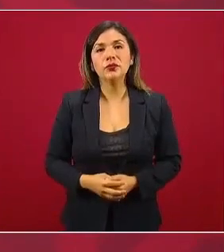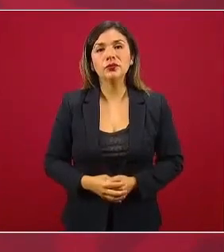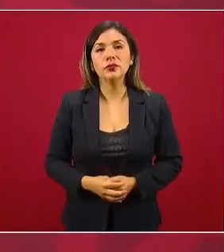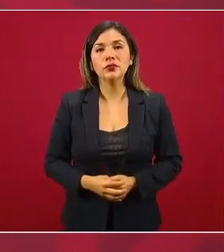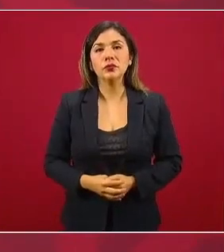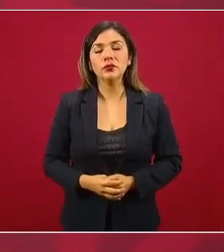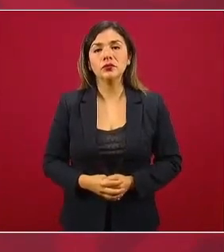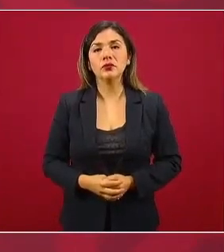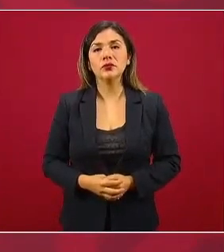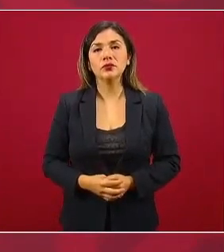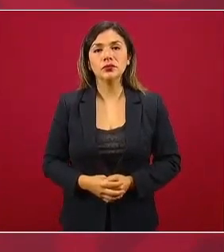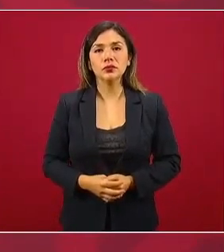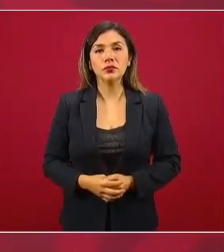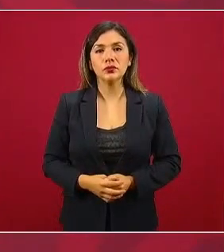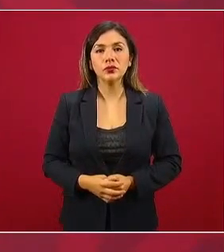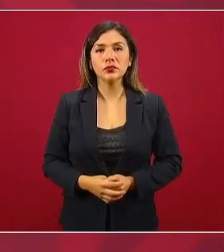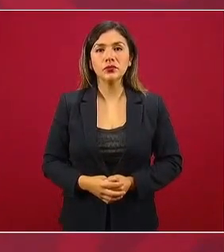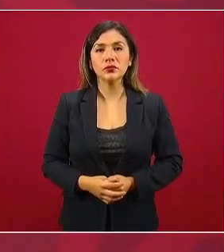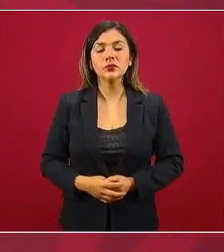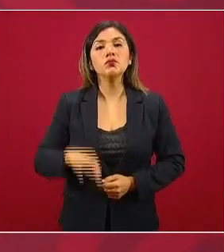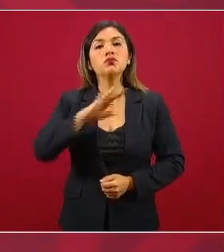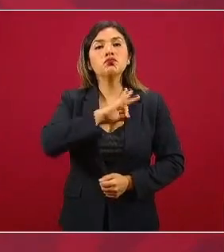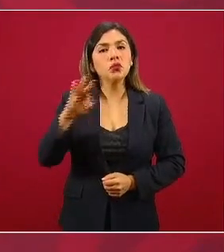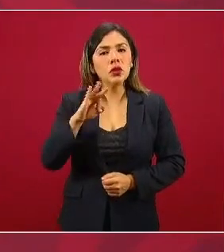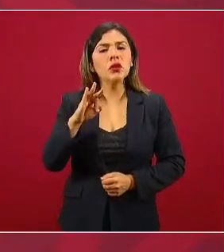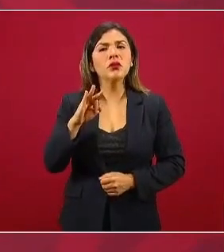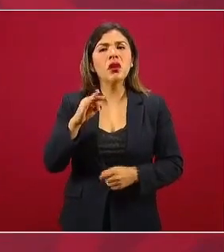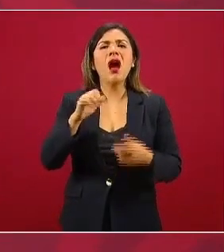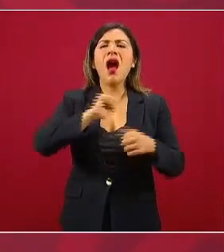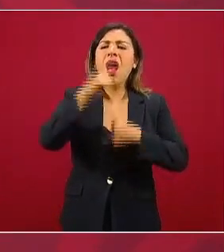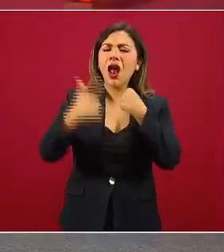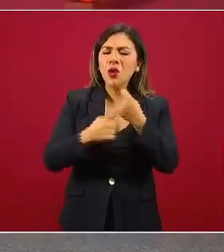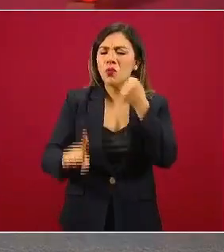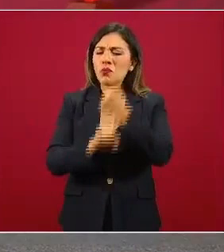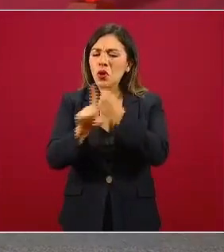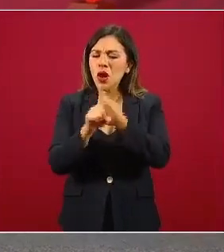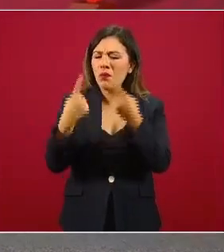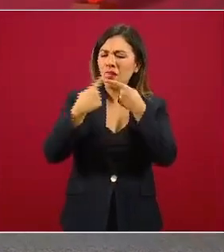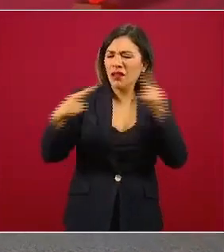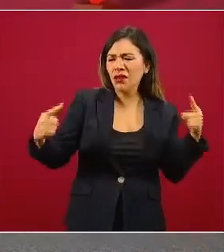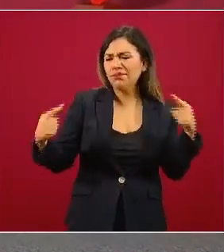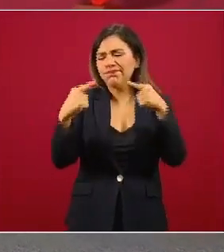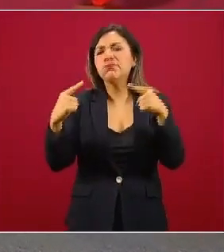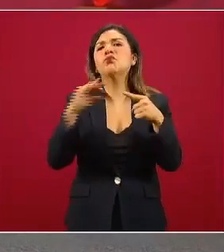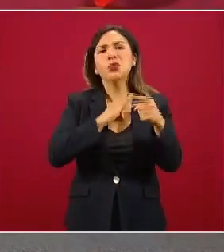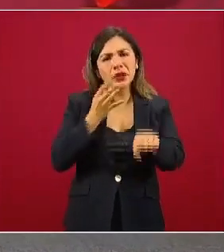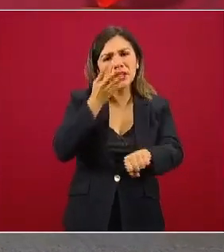El que podamos resolver las diferencias